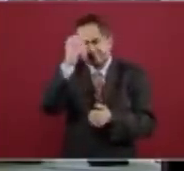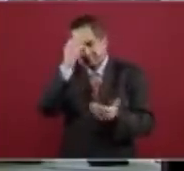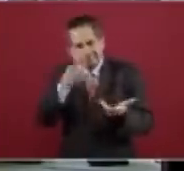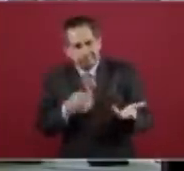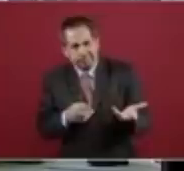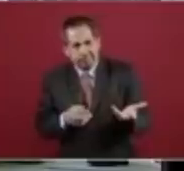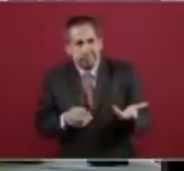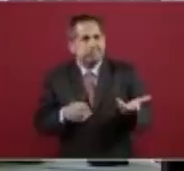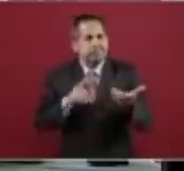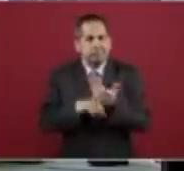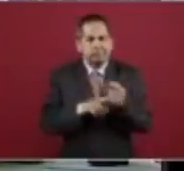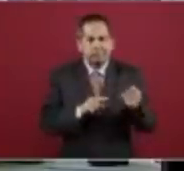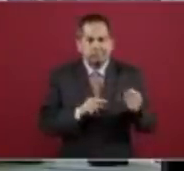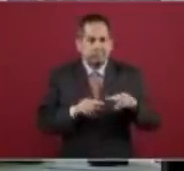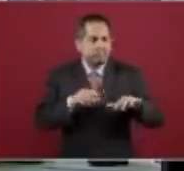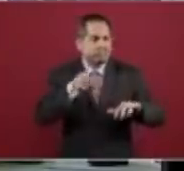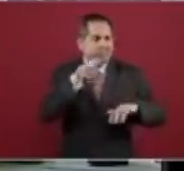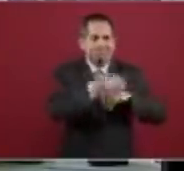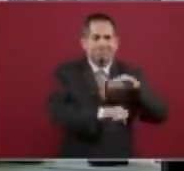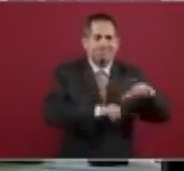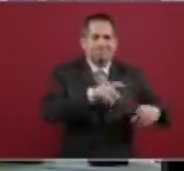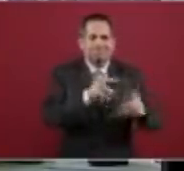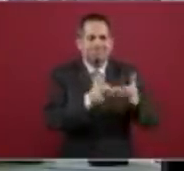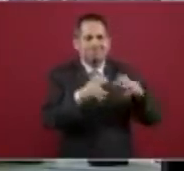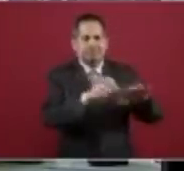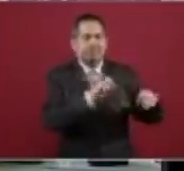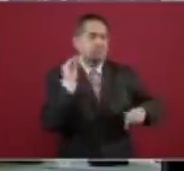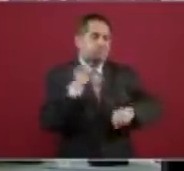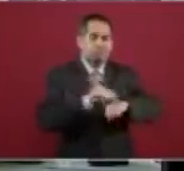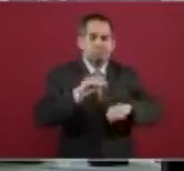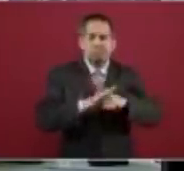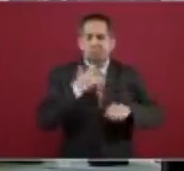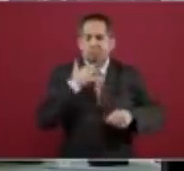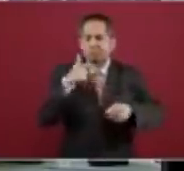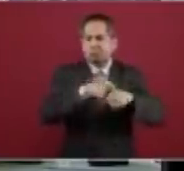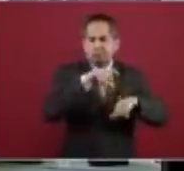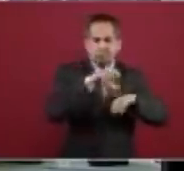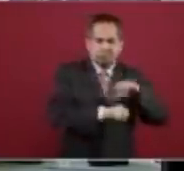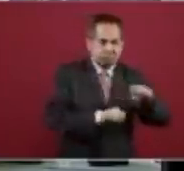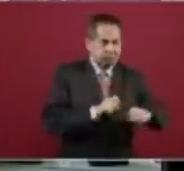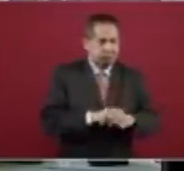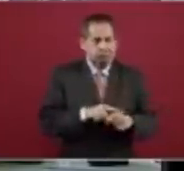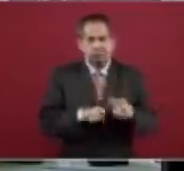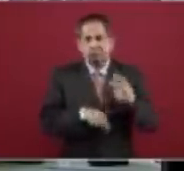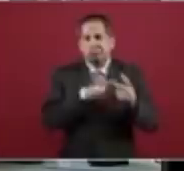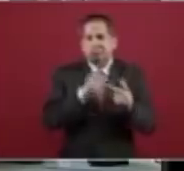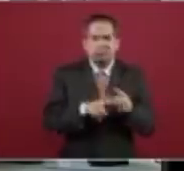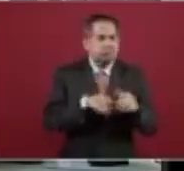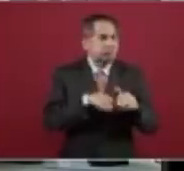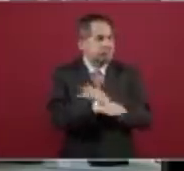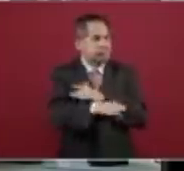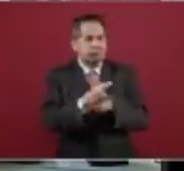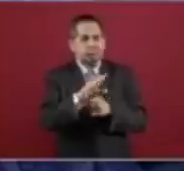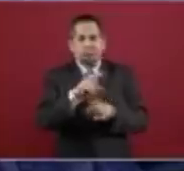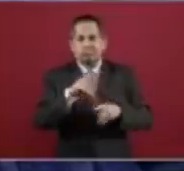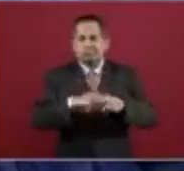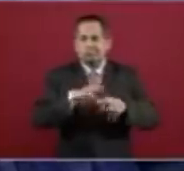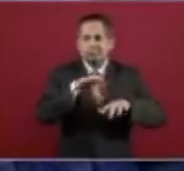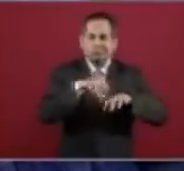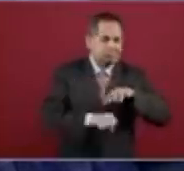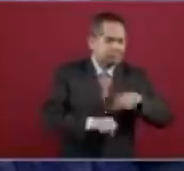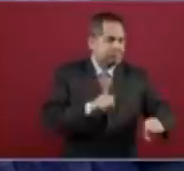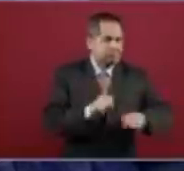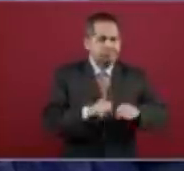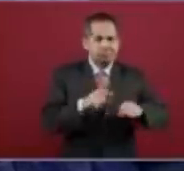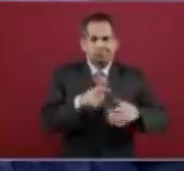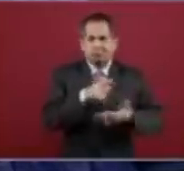uno que ha secado reservas ecológicas para poner sus gasolineras. Al otro día invade un parque de una colonia o amenaza y